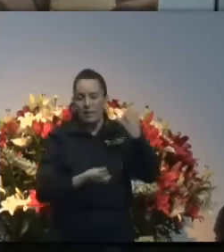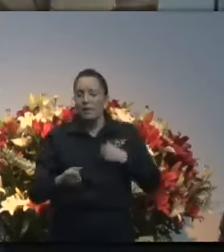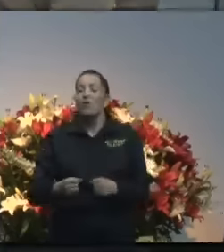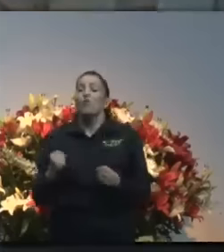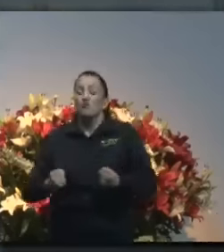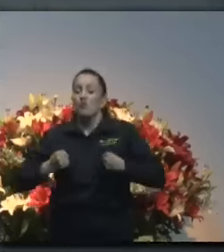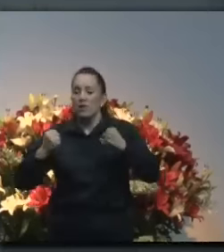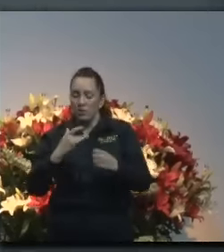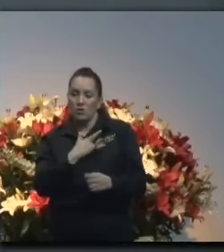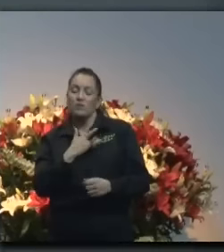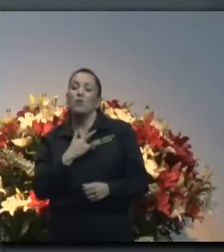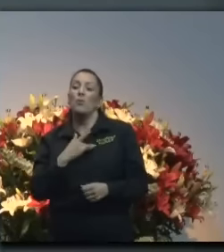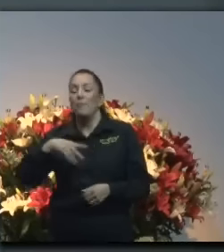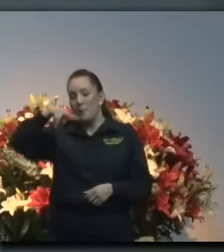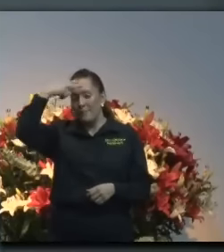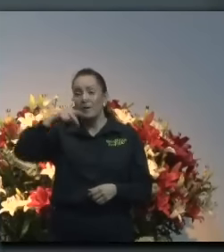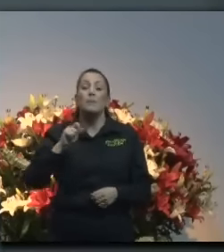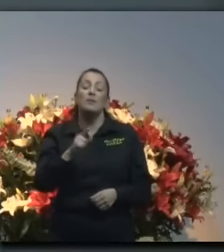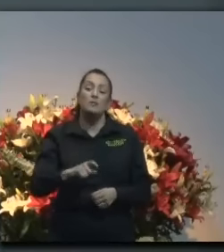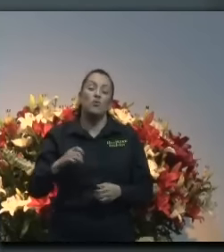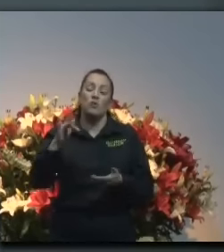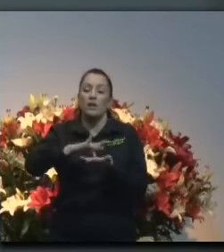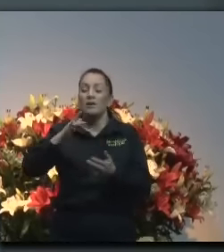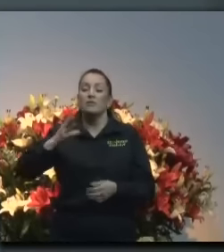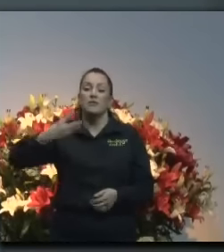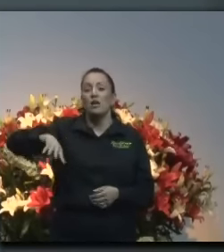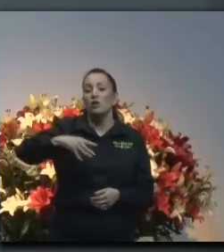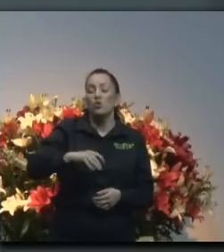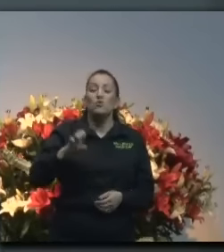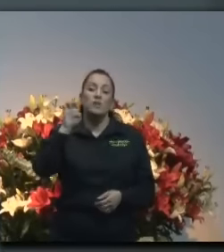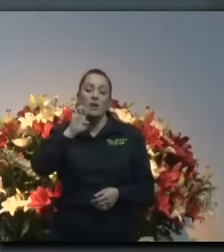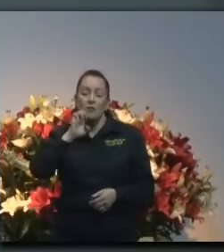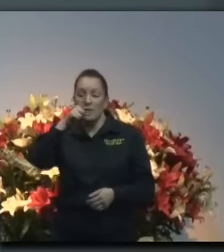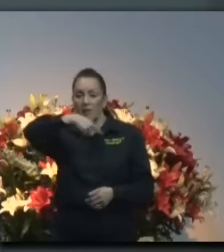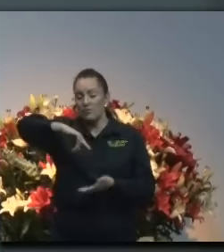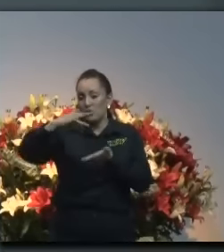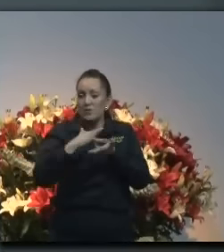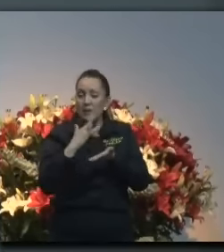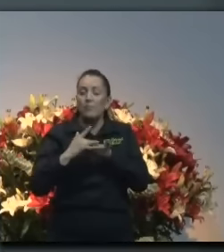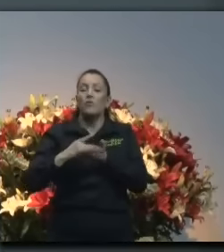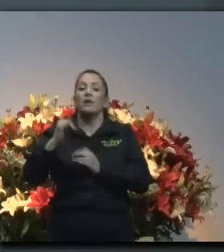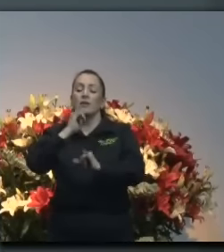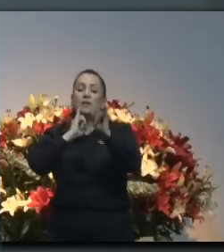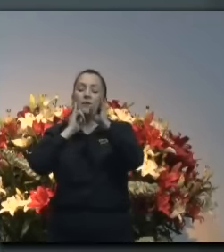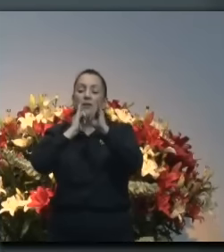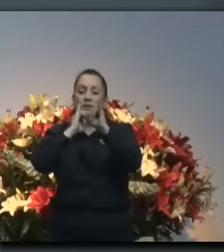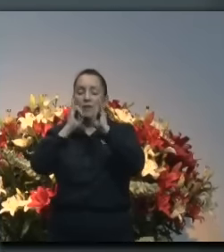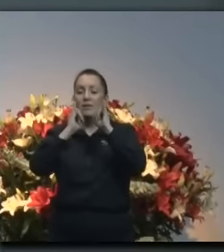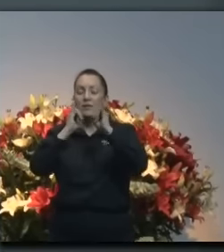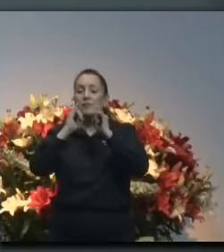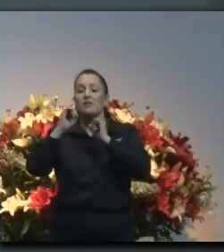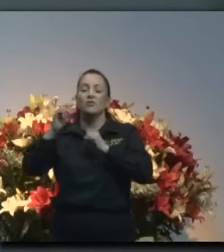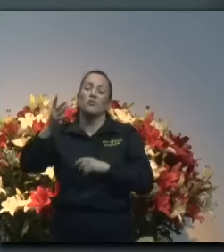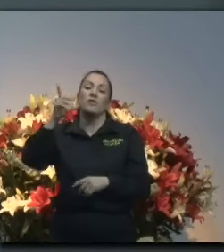También agradecemos a Luz Mejía y Edwin Alvarado, quienes nos han apoyado con la interpretación de lenguas de seña mexicana.